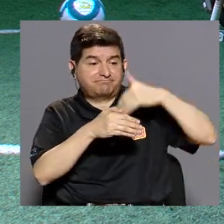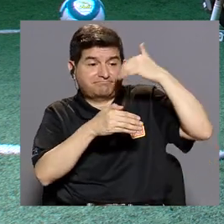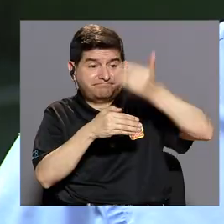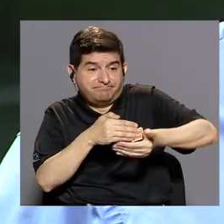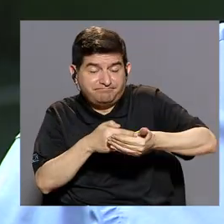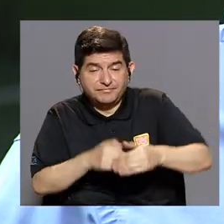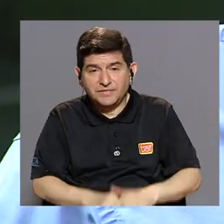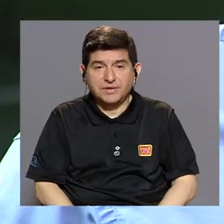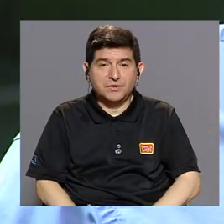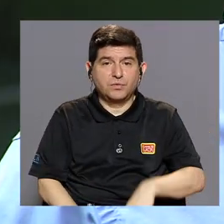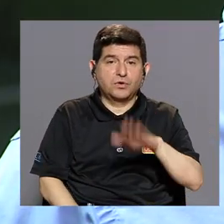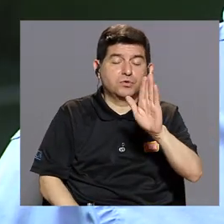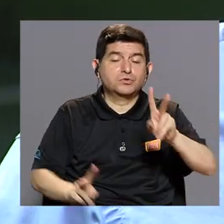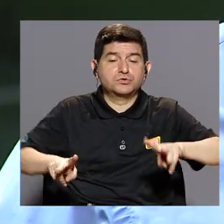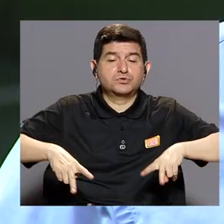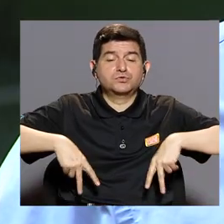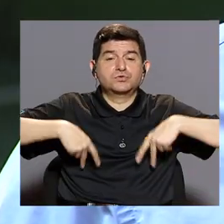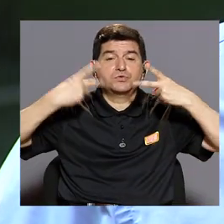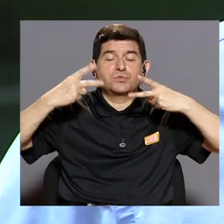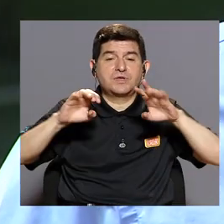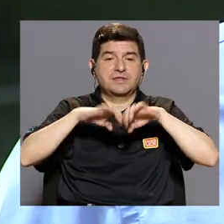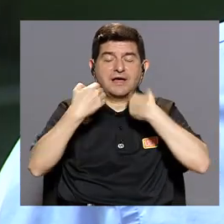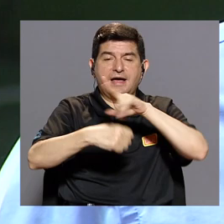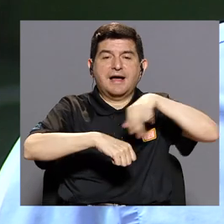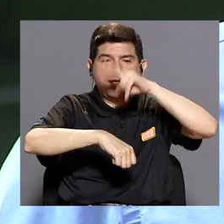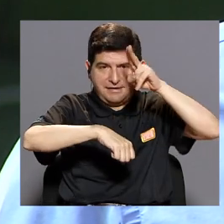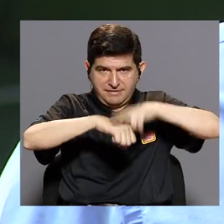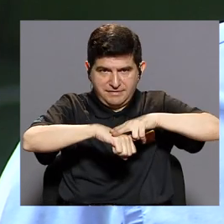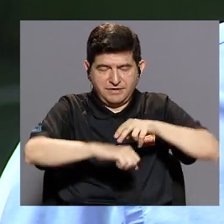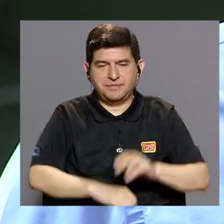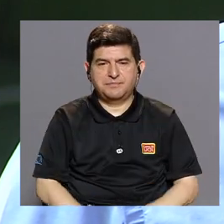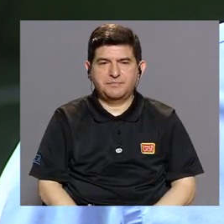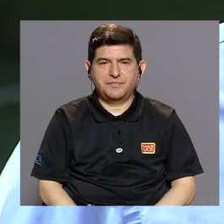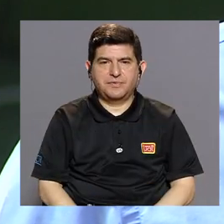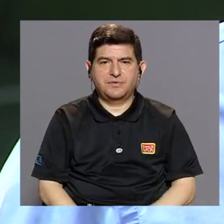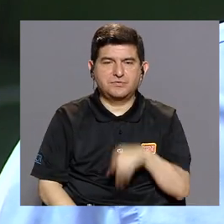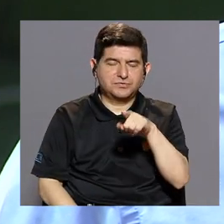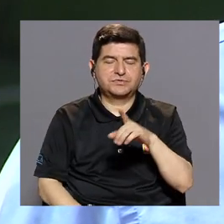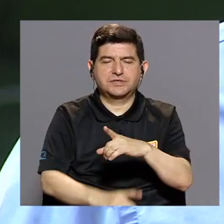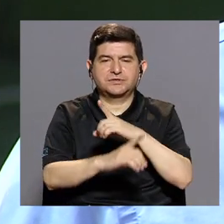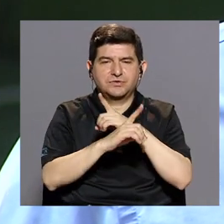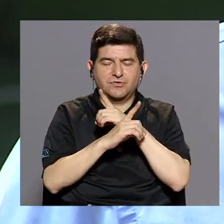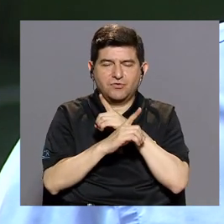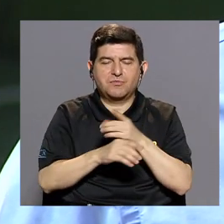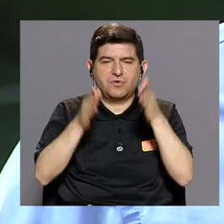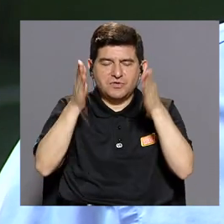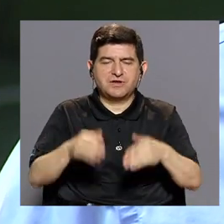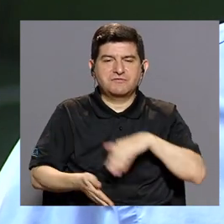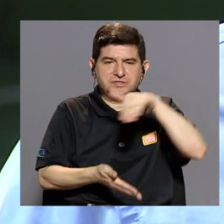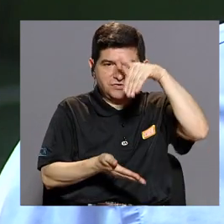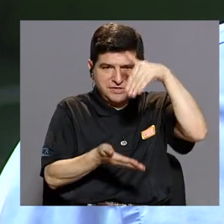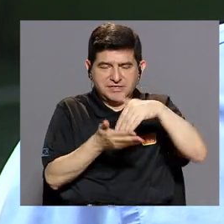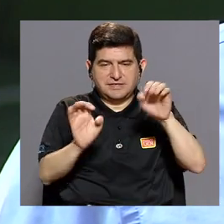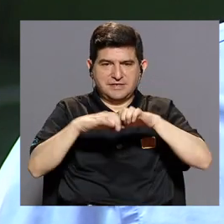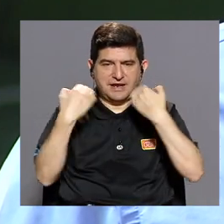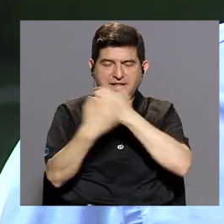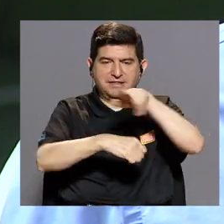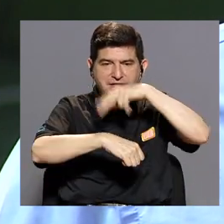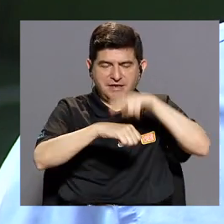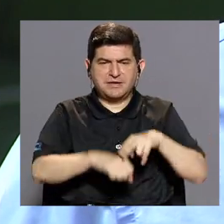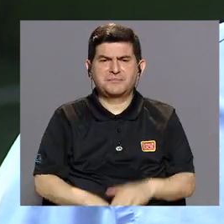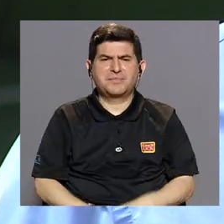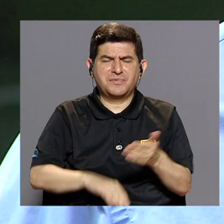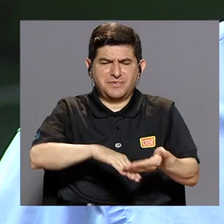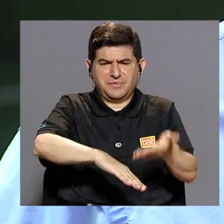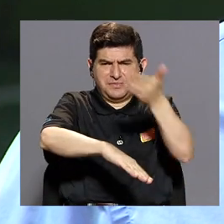como su vida hacia Selección Nacional, la defensa central de la Selección Nacional. Uh-huh. Cuénteme un poquito cómo fue